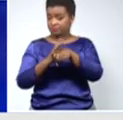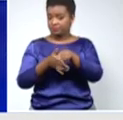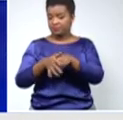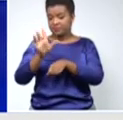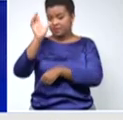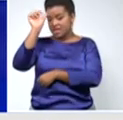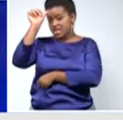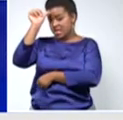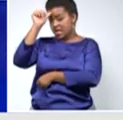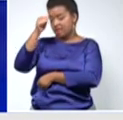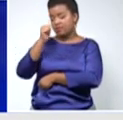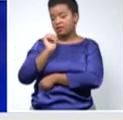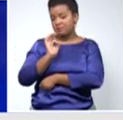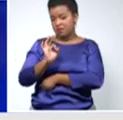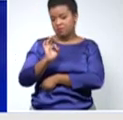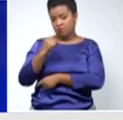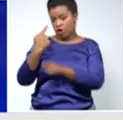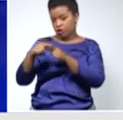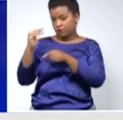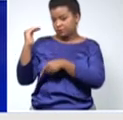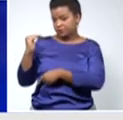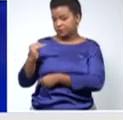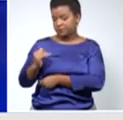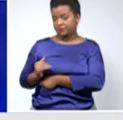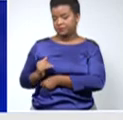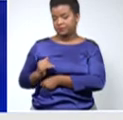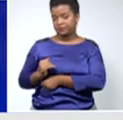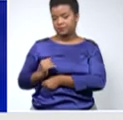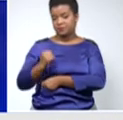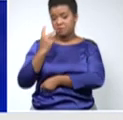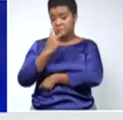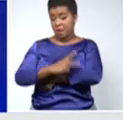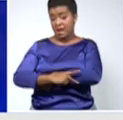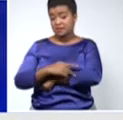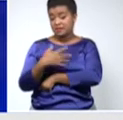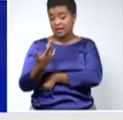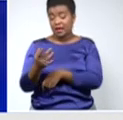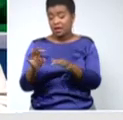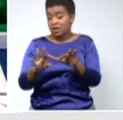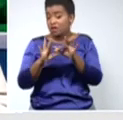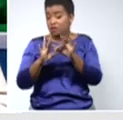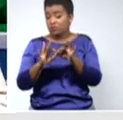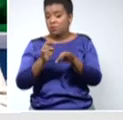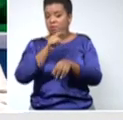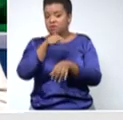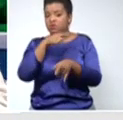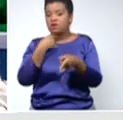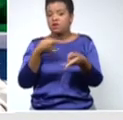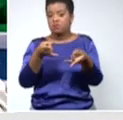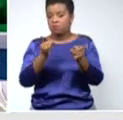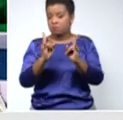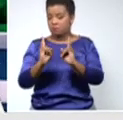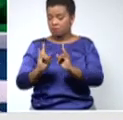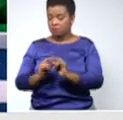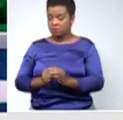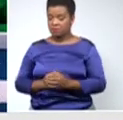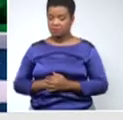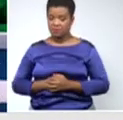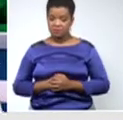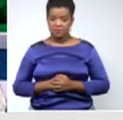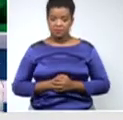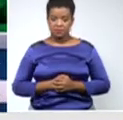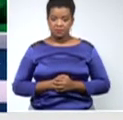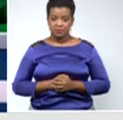y el Reino Unido. Es el orden de los países que aportan en número absoluto